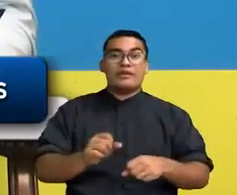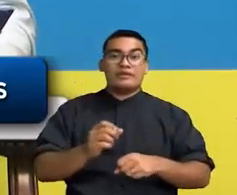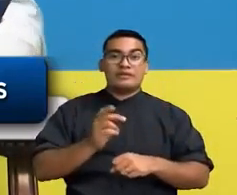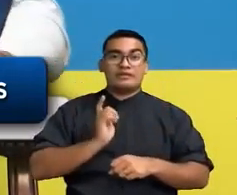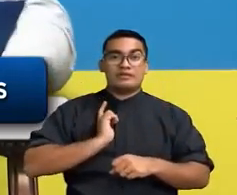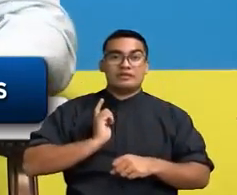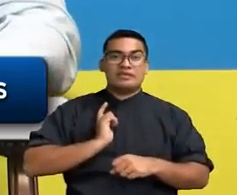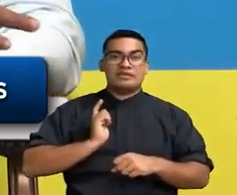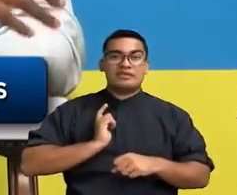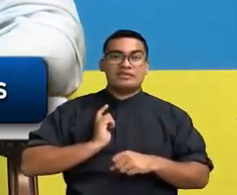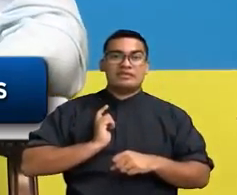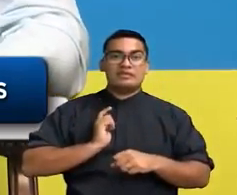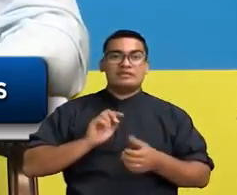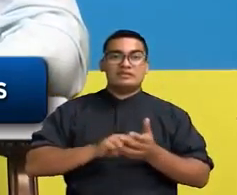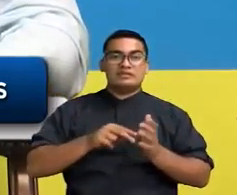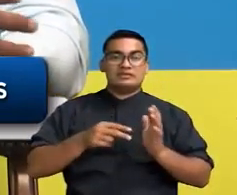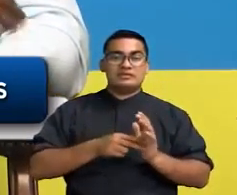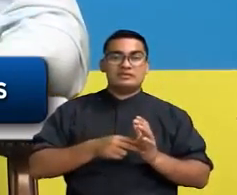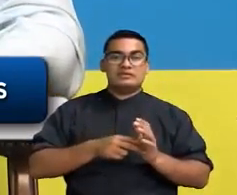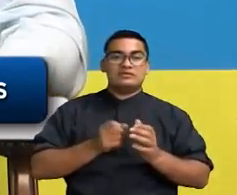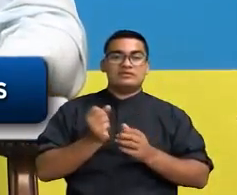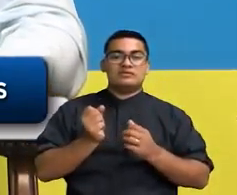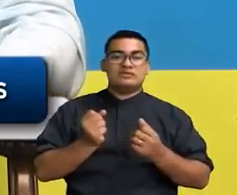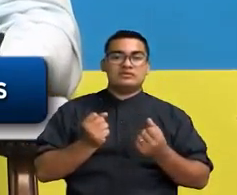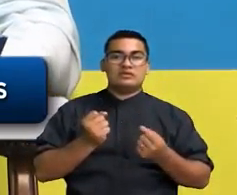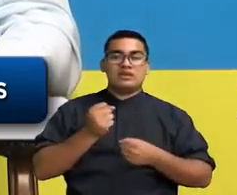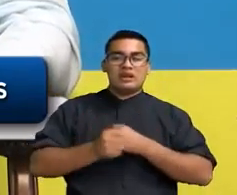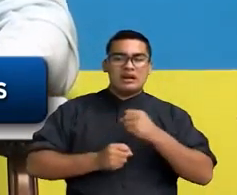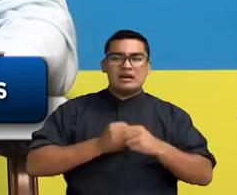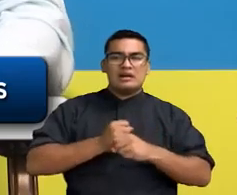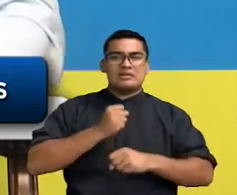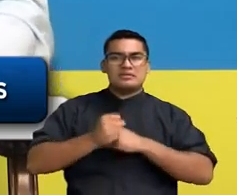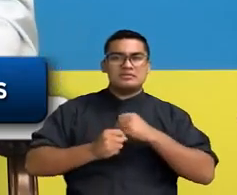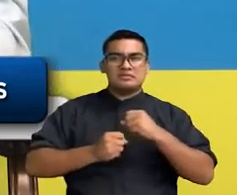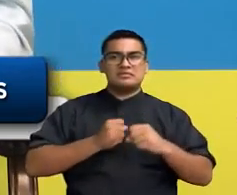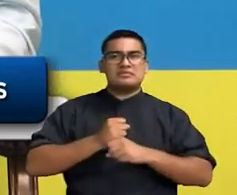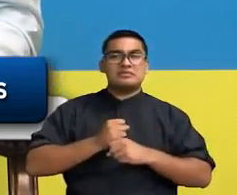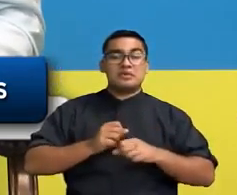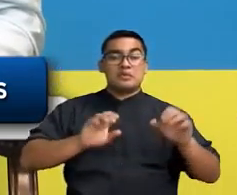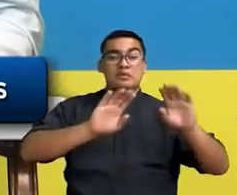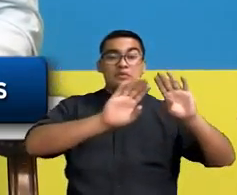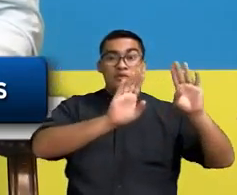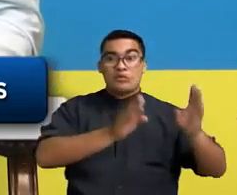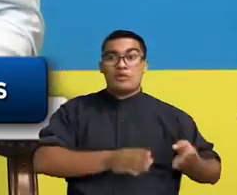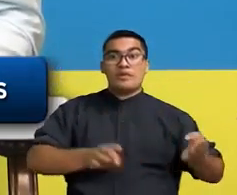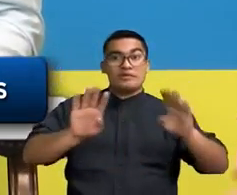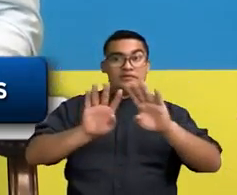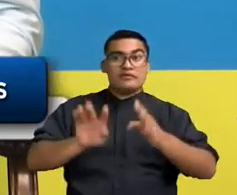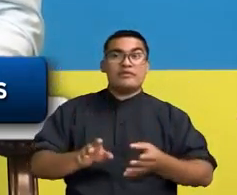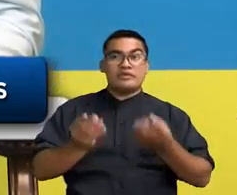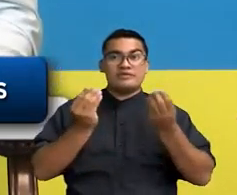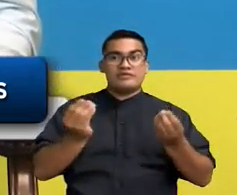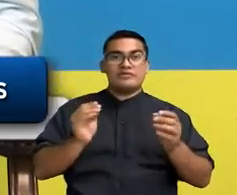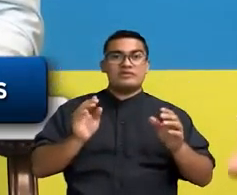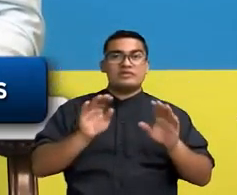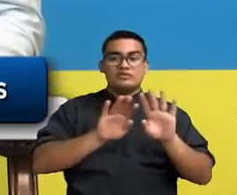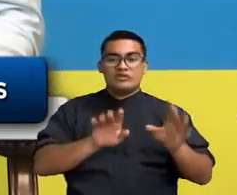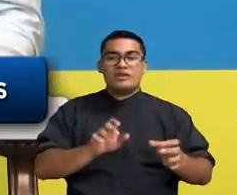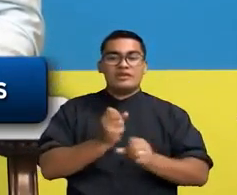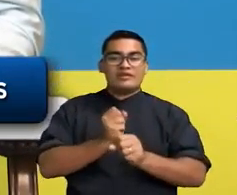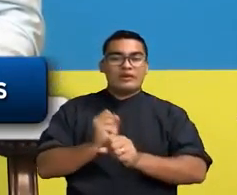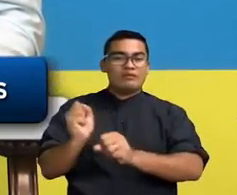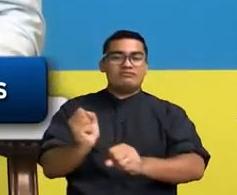precisamente por esa pérdida de elasticidad con el pasar de los años. Y es más frecuente en mujeres. Acordémonos que la mujer entra a los 35 a